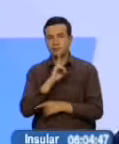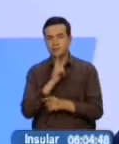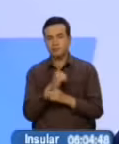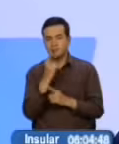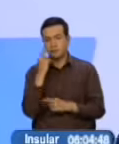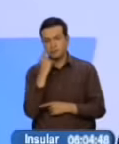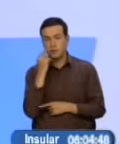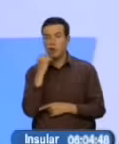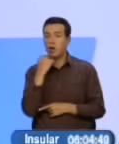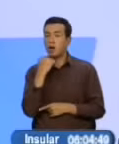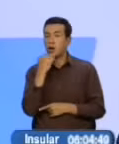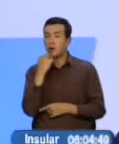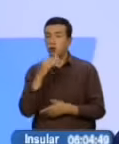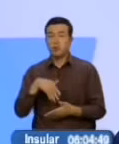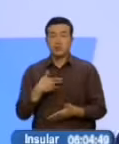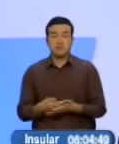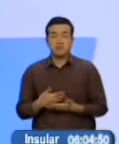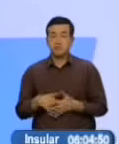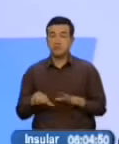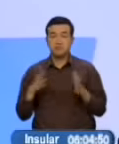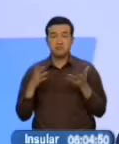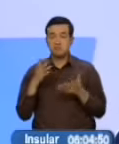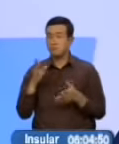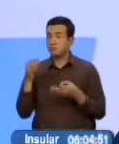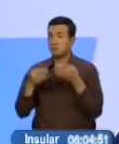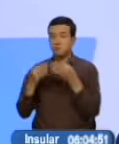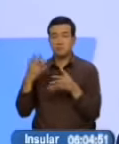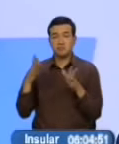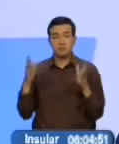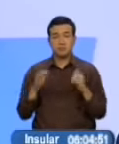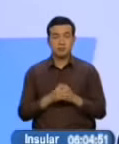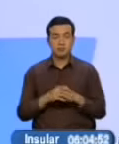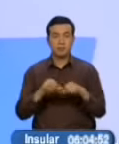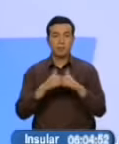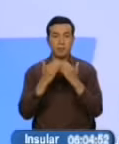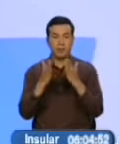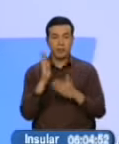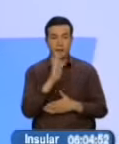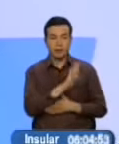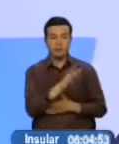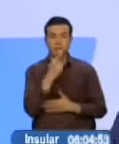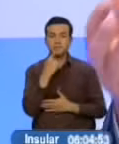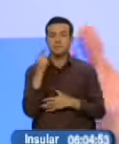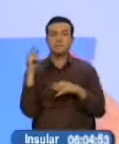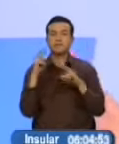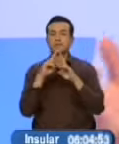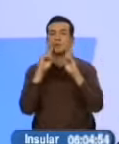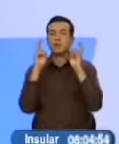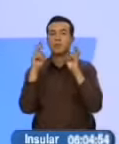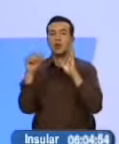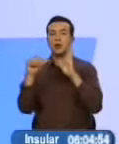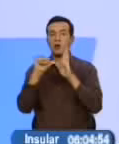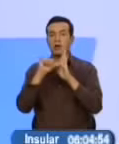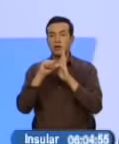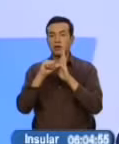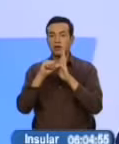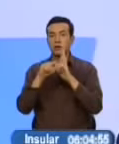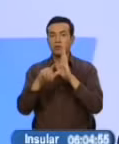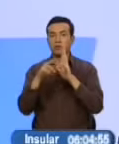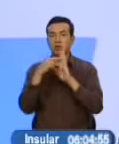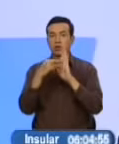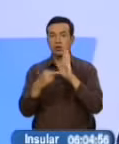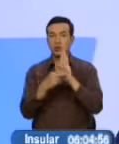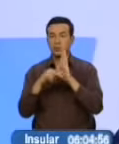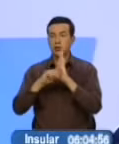existe ningún fundamento para ese juicio político. Los asambleístas hacen referencia a un artículo de un reglamento